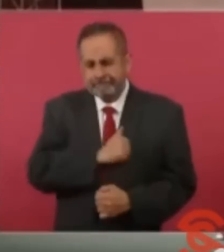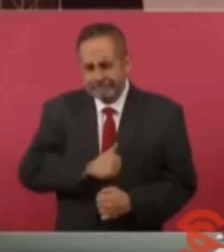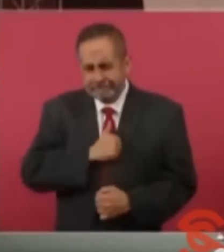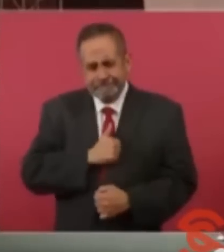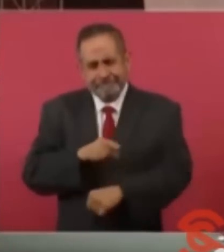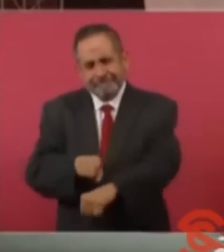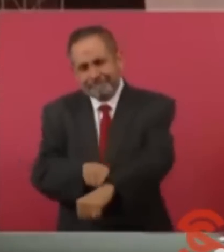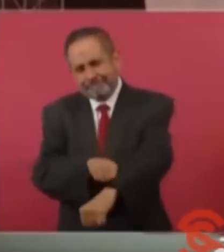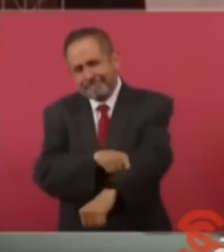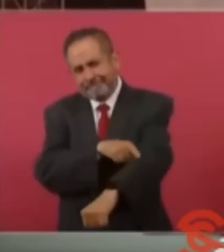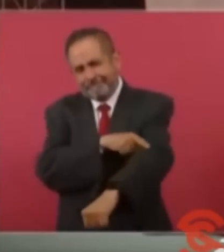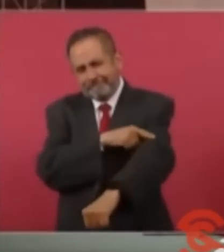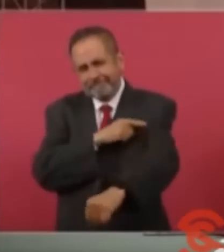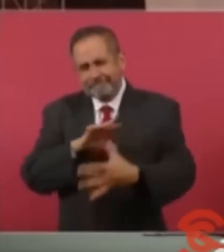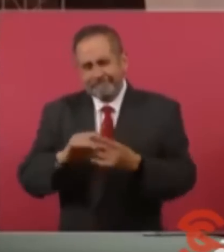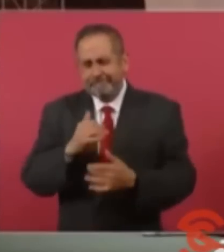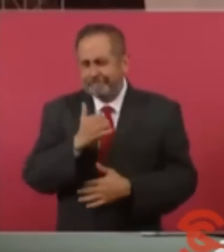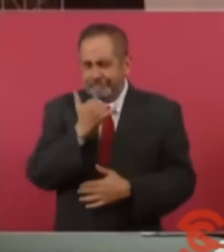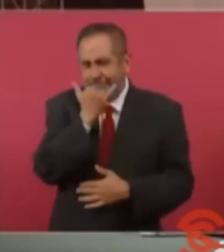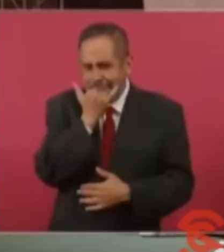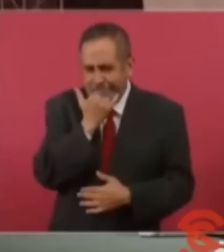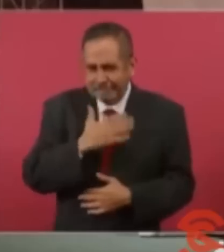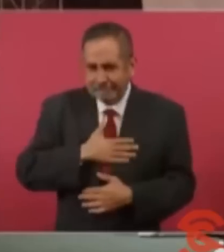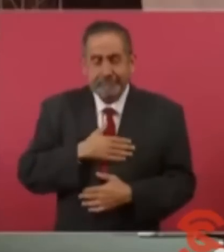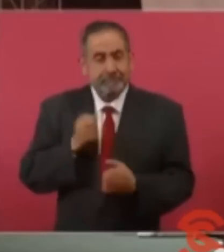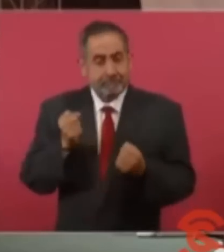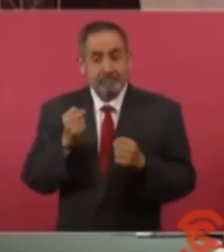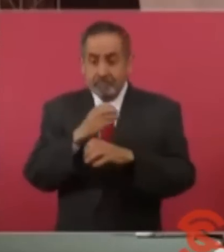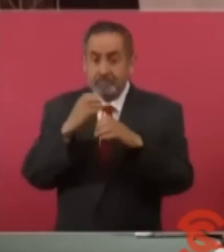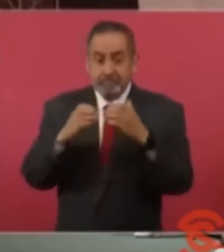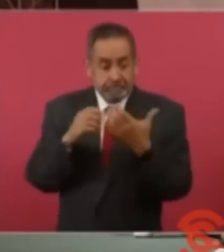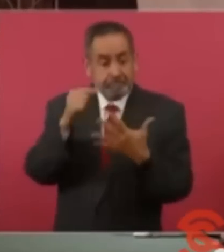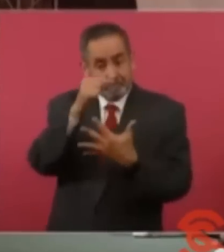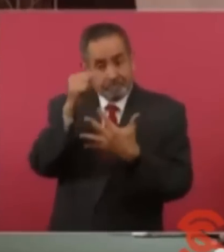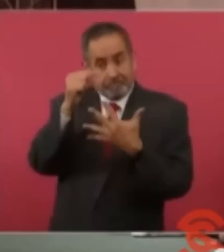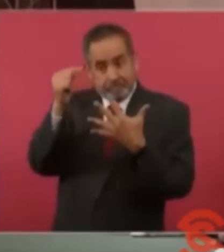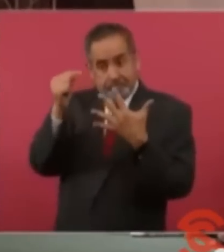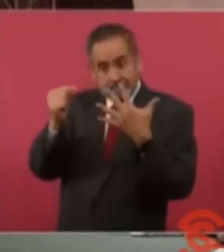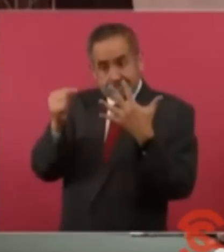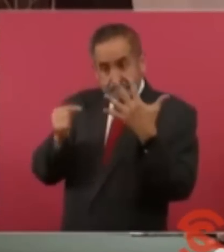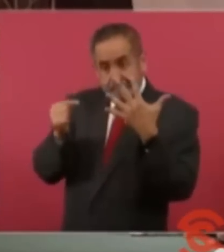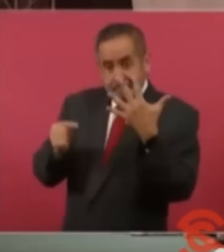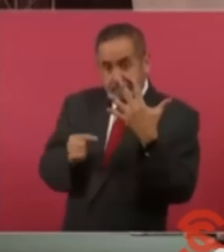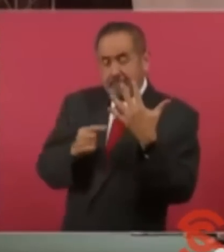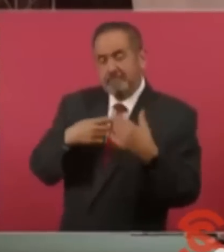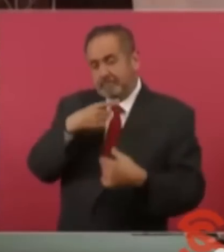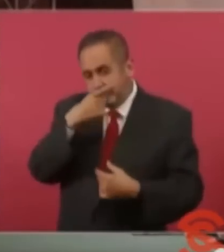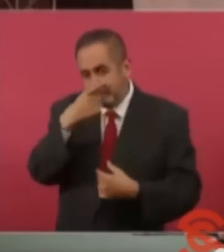tanto, pero tengo muchas cosas que decirles.